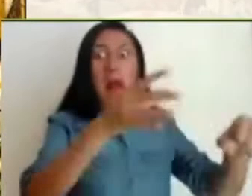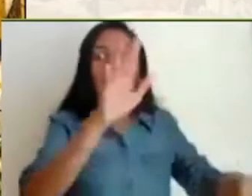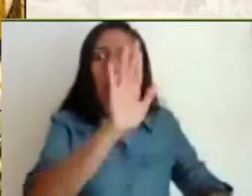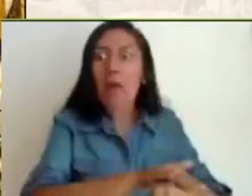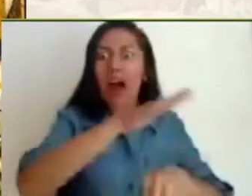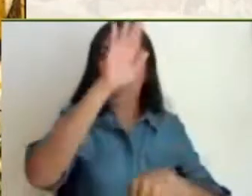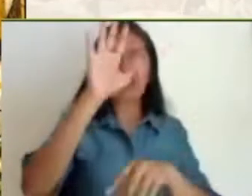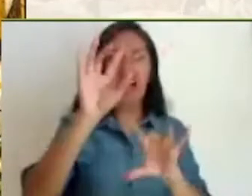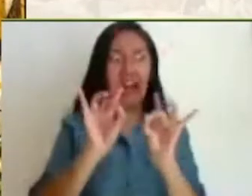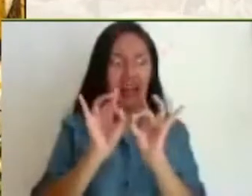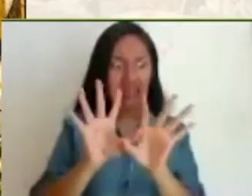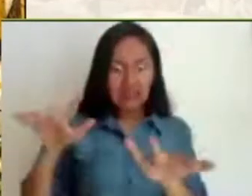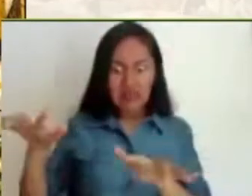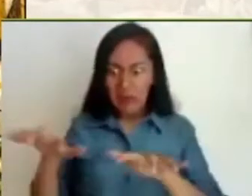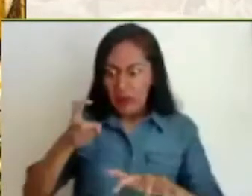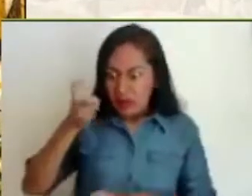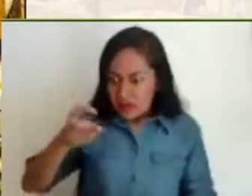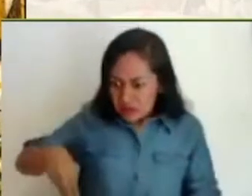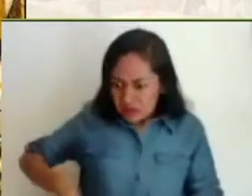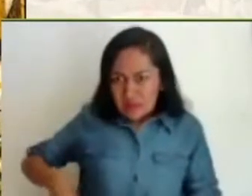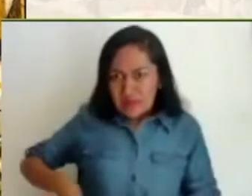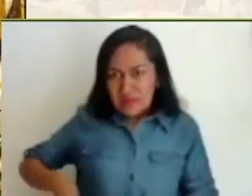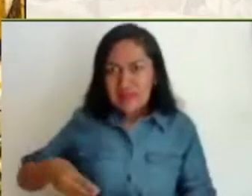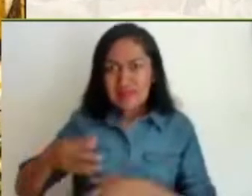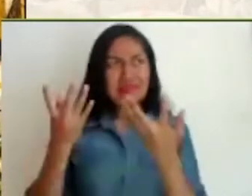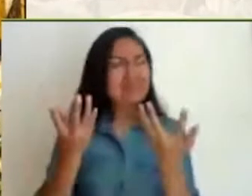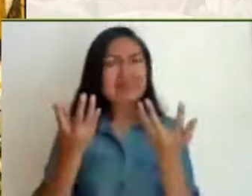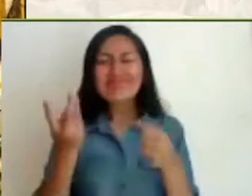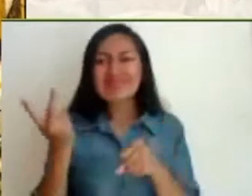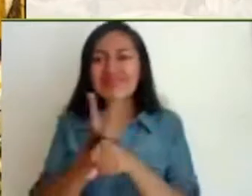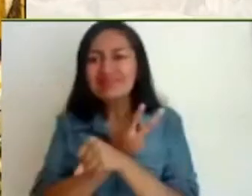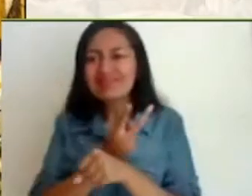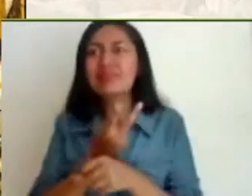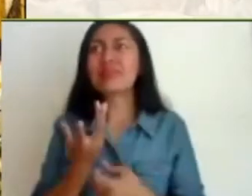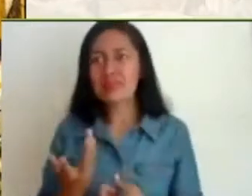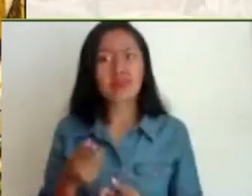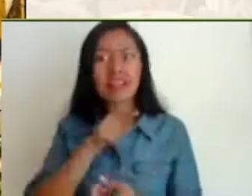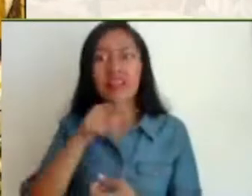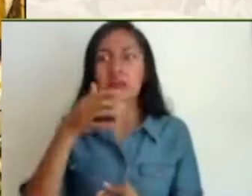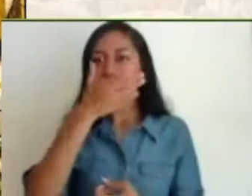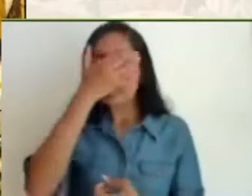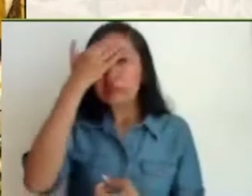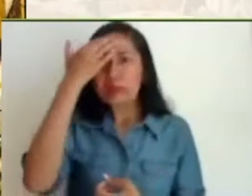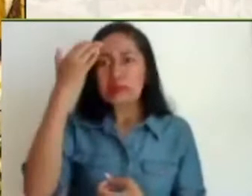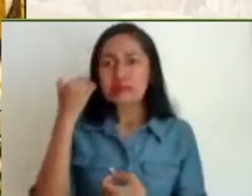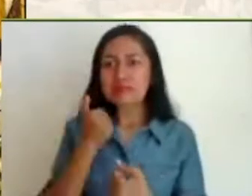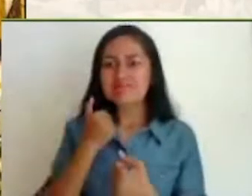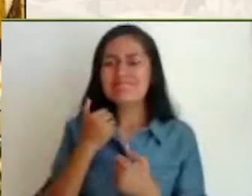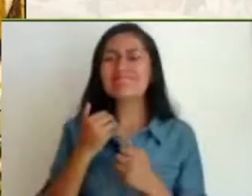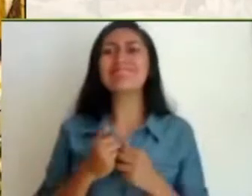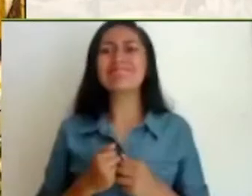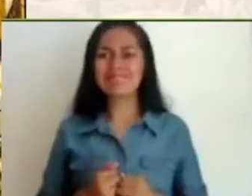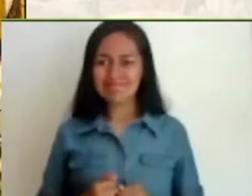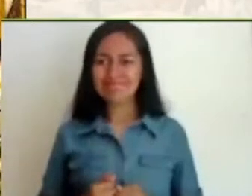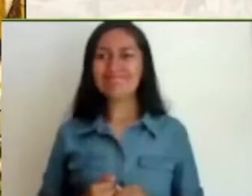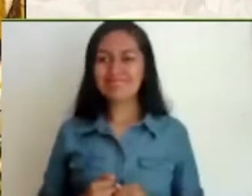per alcuni anni, a partire dal 1347, il micidiale morbo costituì una minaccia periodica